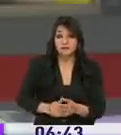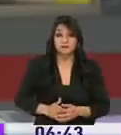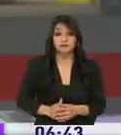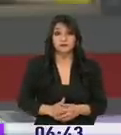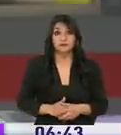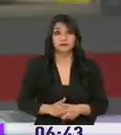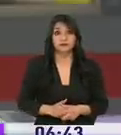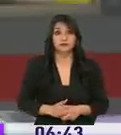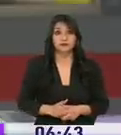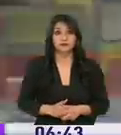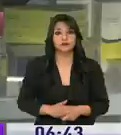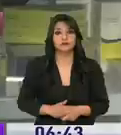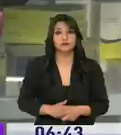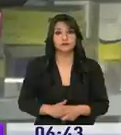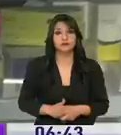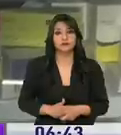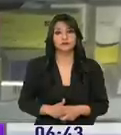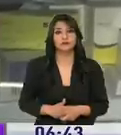continuación.